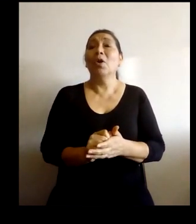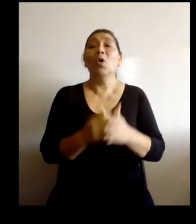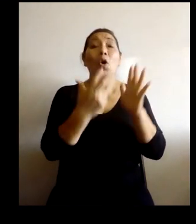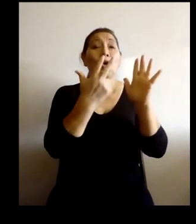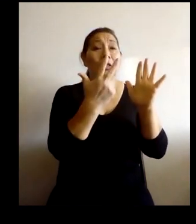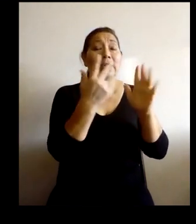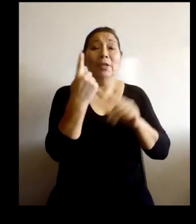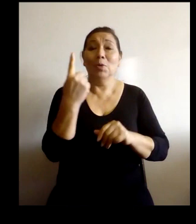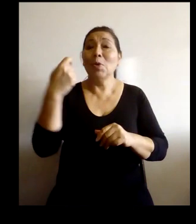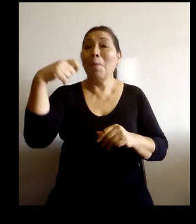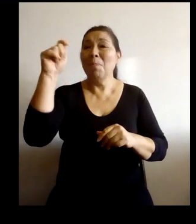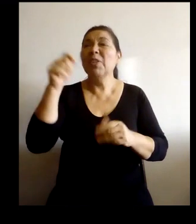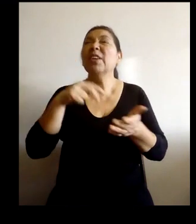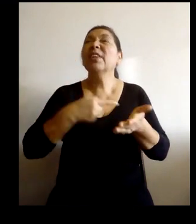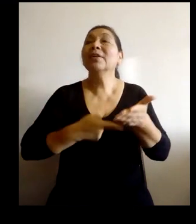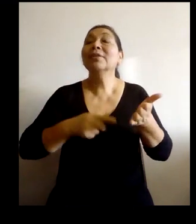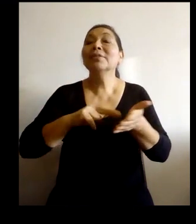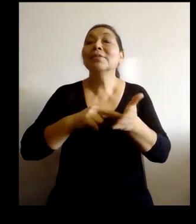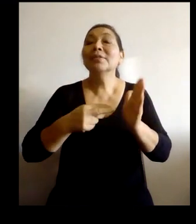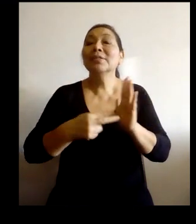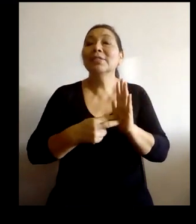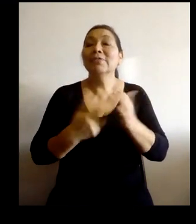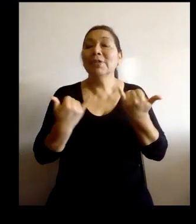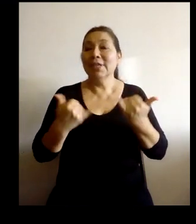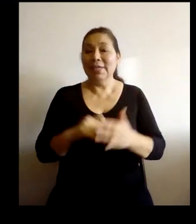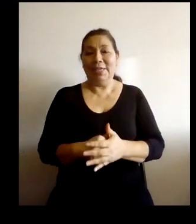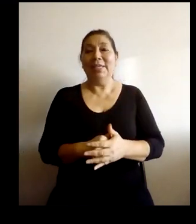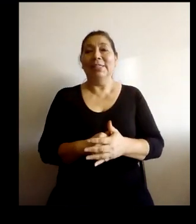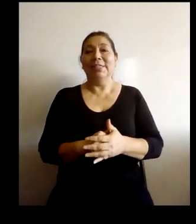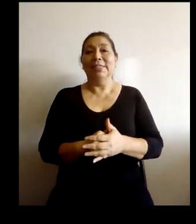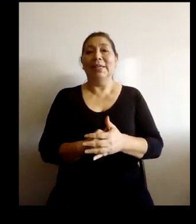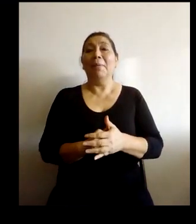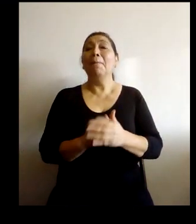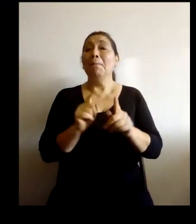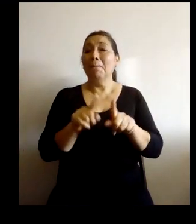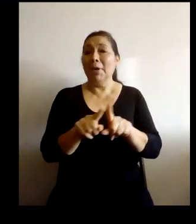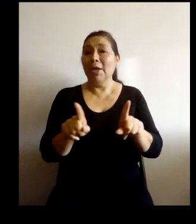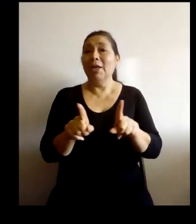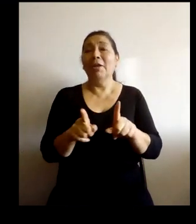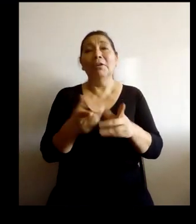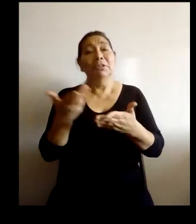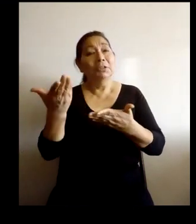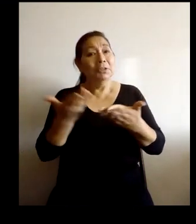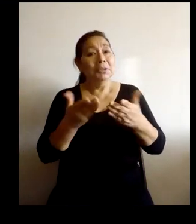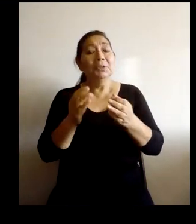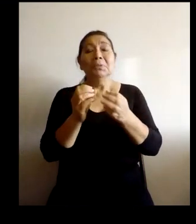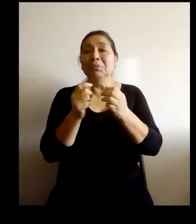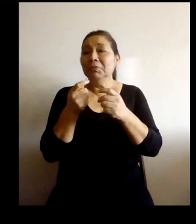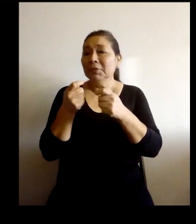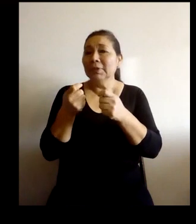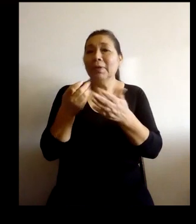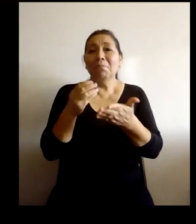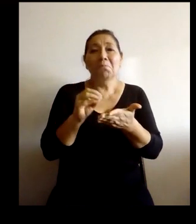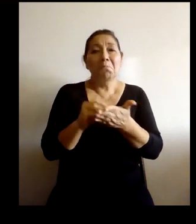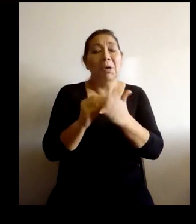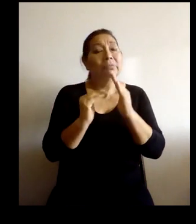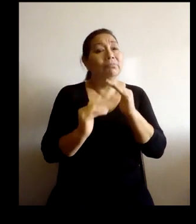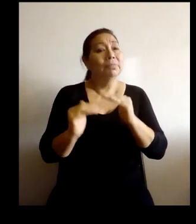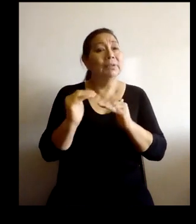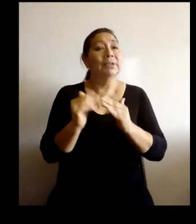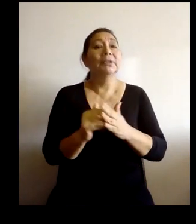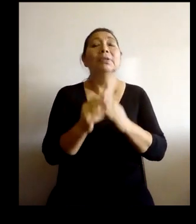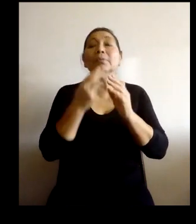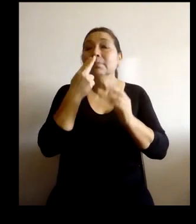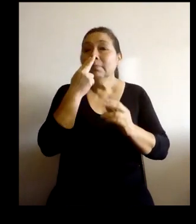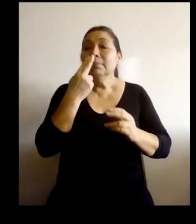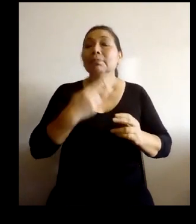es 81%. ¿Qué significa esto? El valor CBF o BFI, que es las siglas en inglés de capacidad vital forzada, que es la máxima